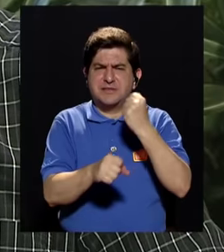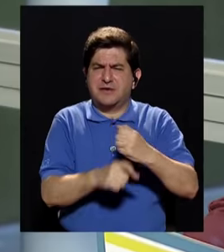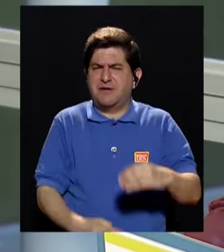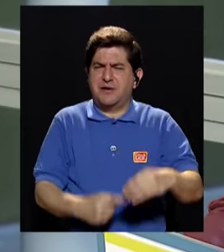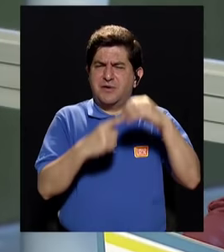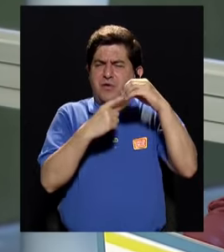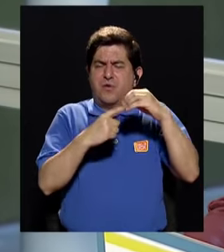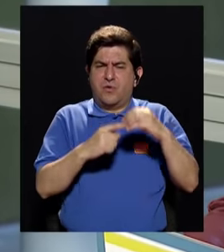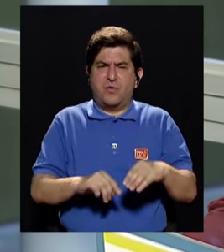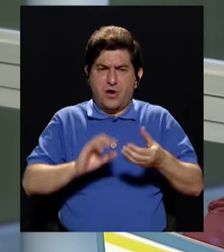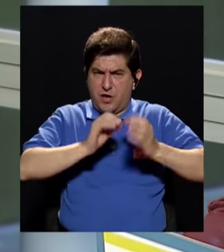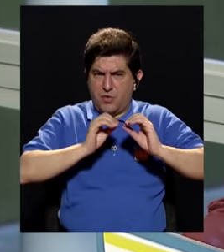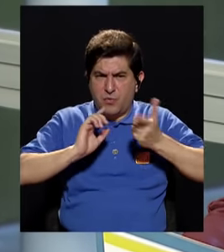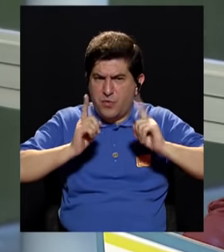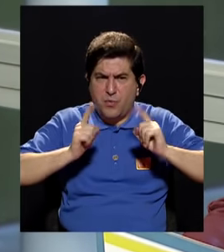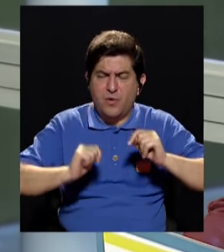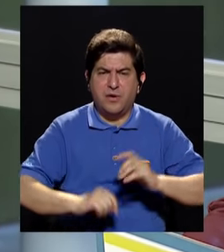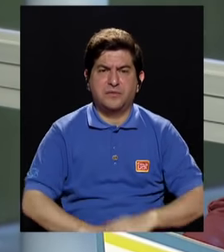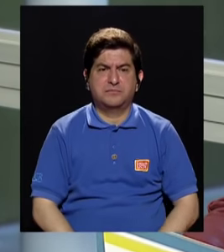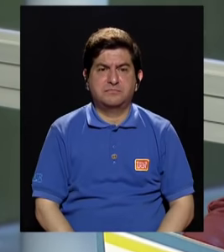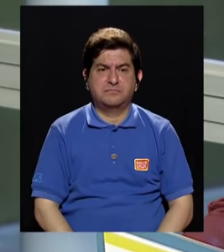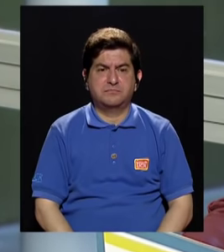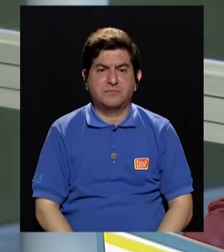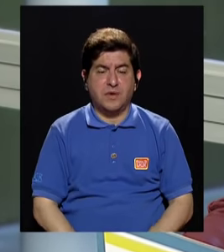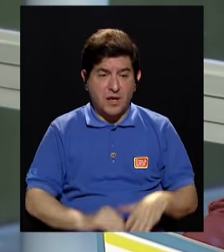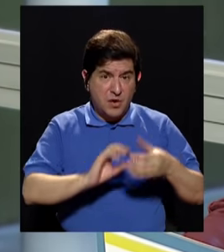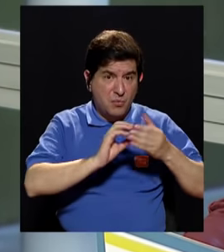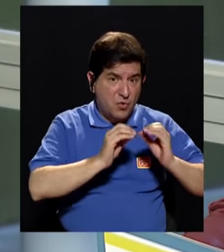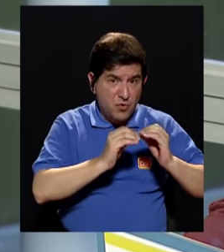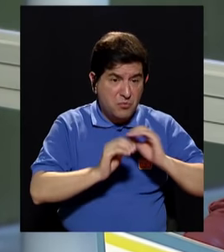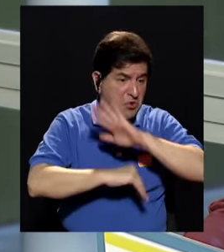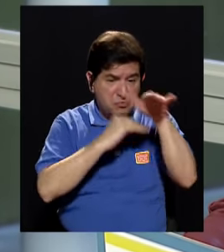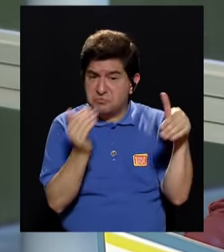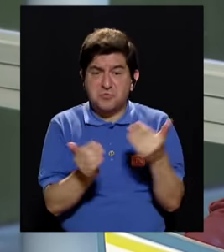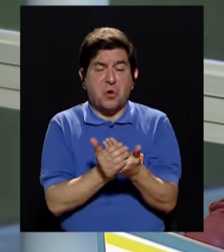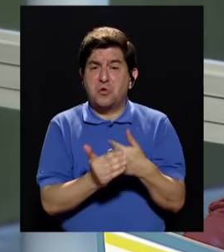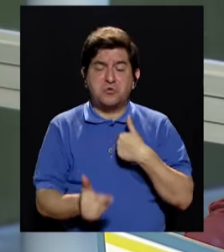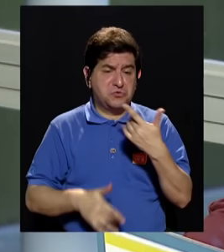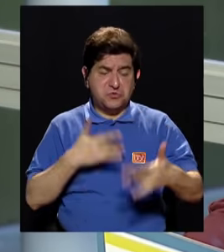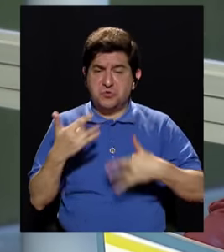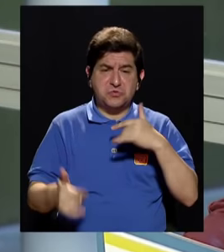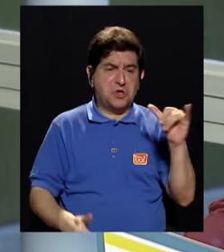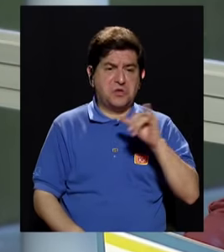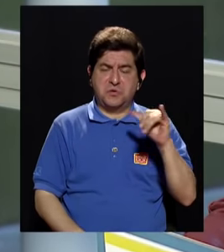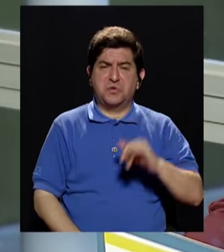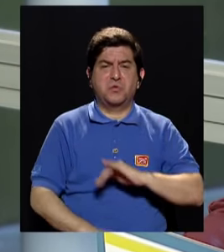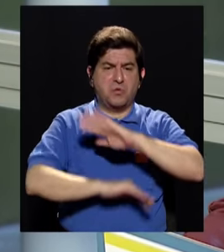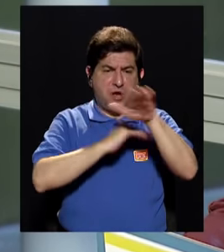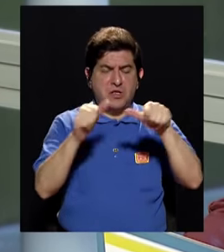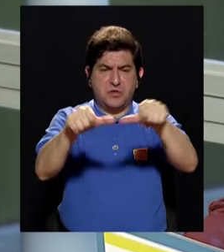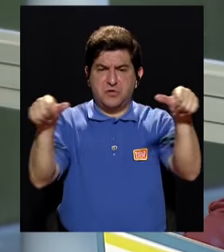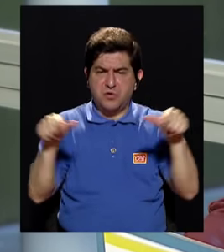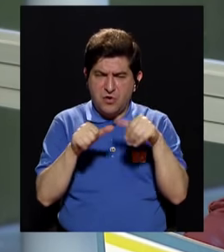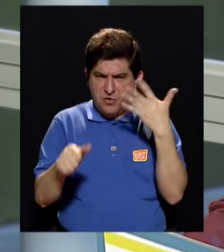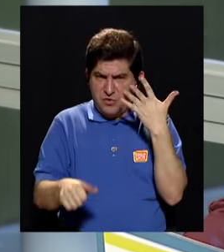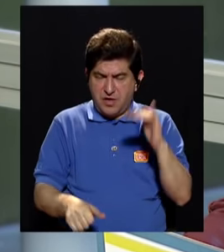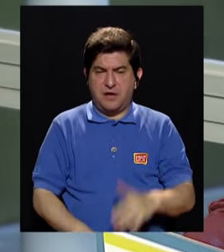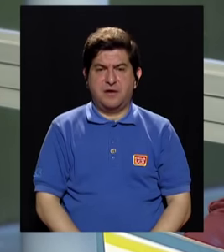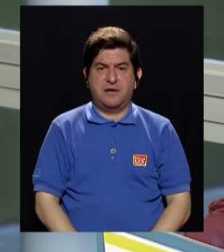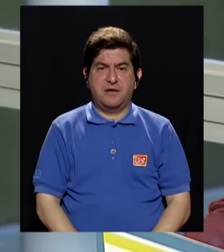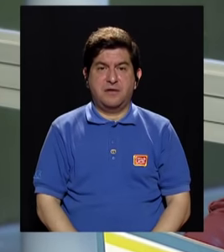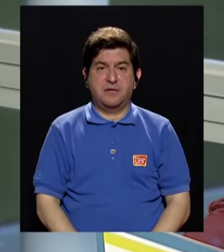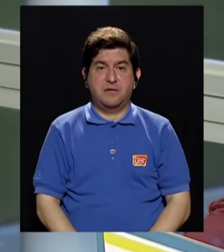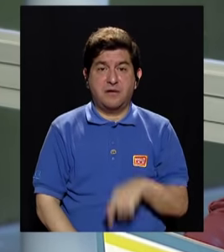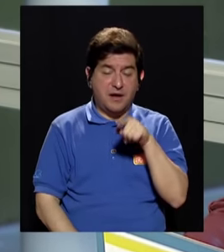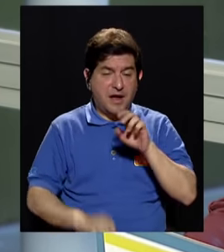demanda por volumen eh Por volumen en realidad todos Yo siento que todo es parecido todas las áreas son parecidas ahora